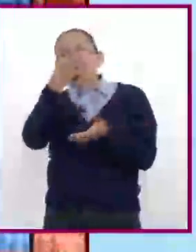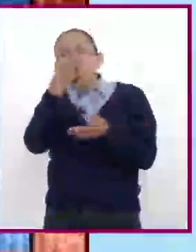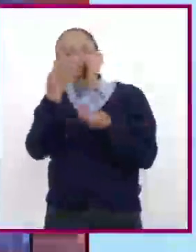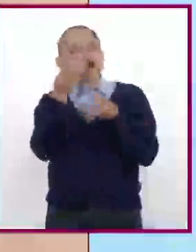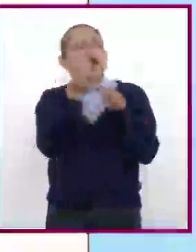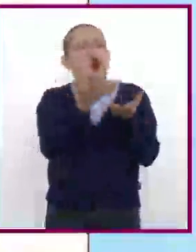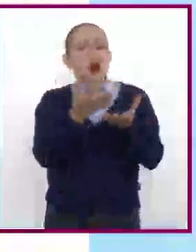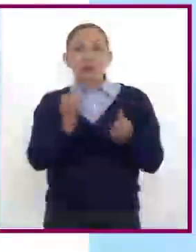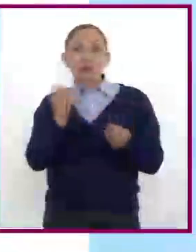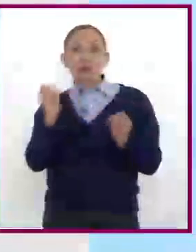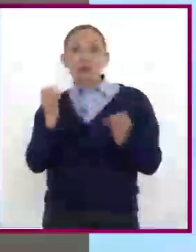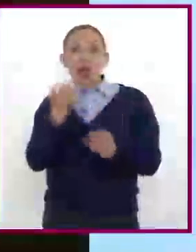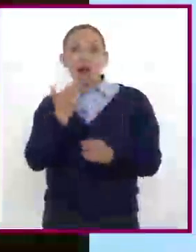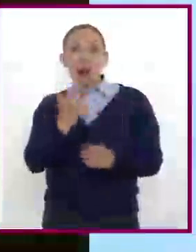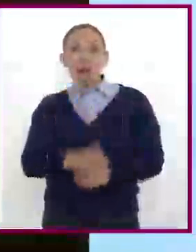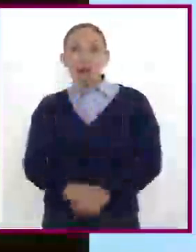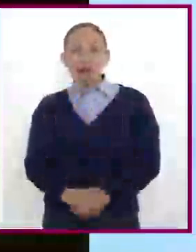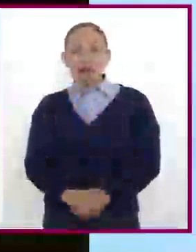ya no.